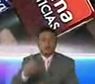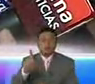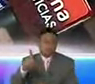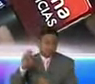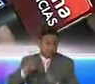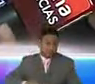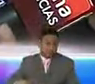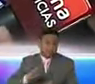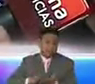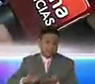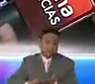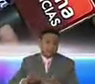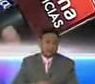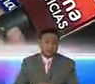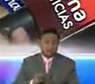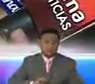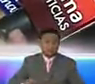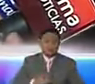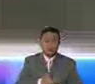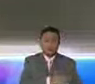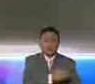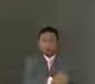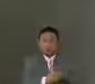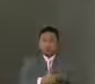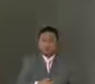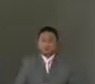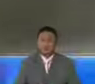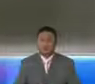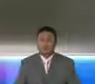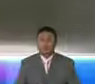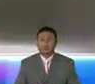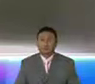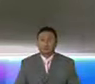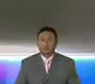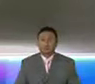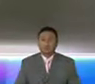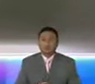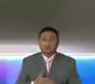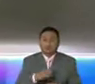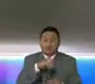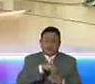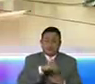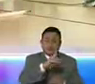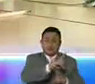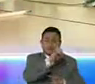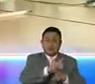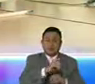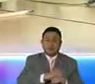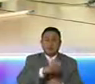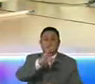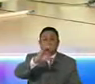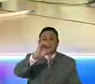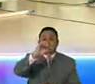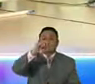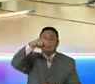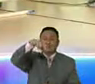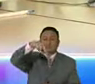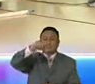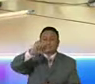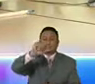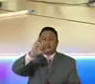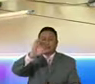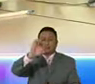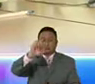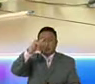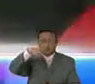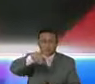recibir amnistía de la información previa que nosotros hemos revisado. Incertidumbre dice existir en la dirigencia de la Confederación de Nacionalidades Indígenas del